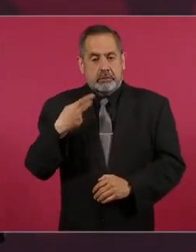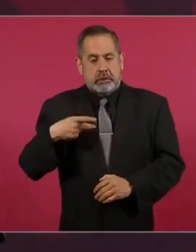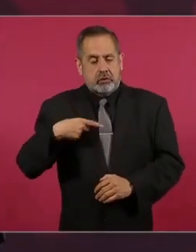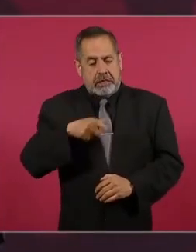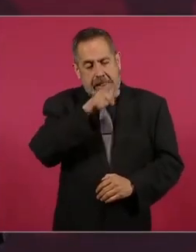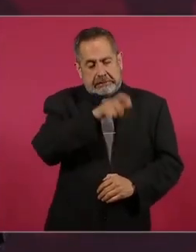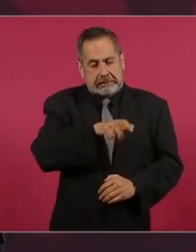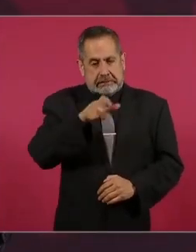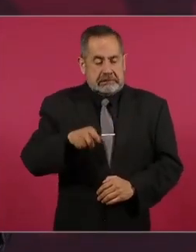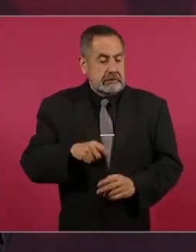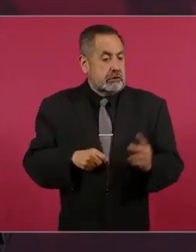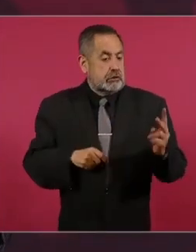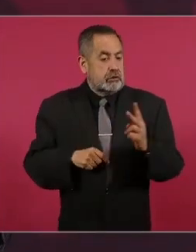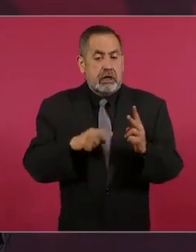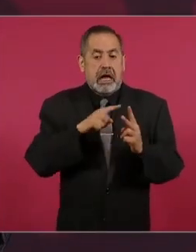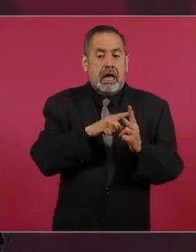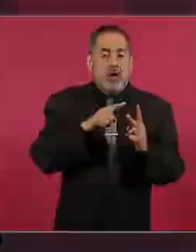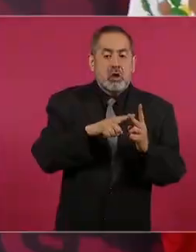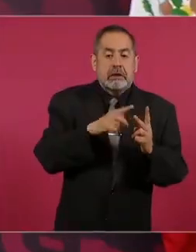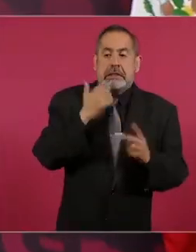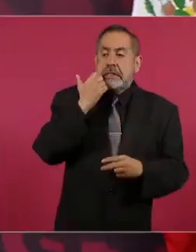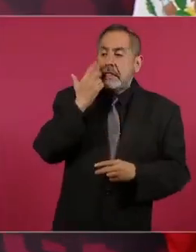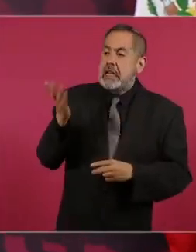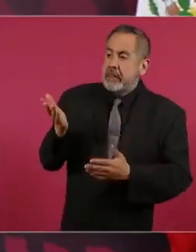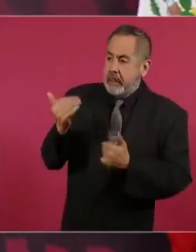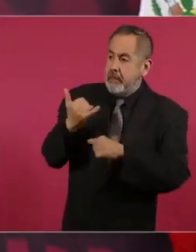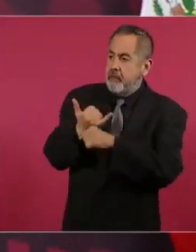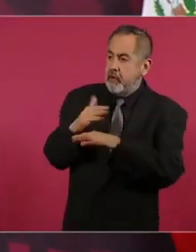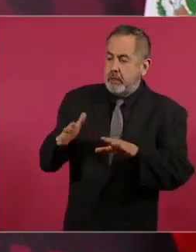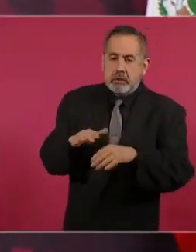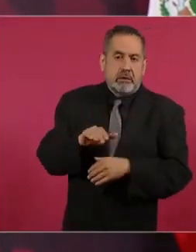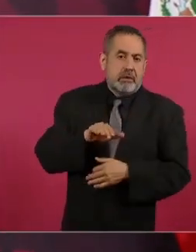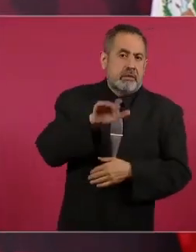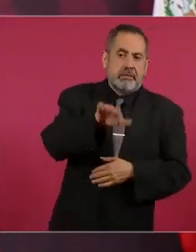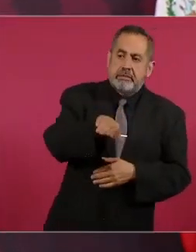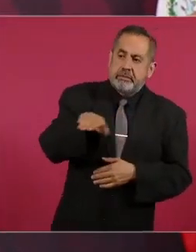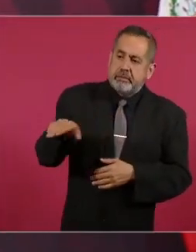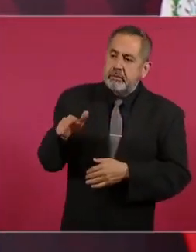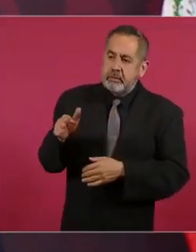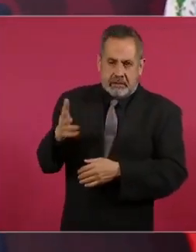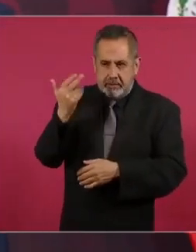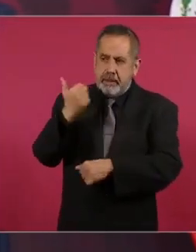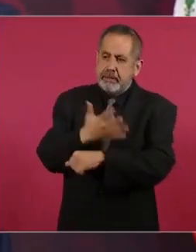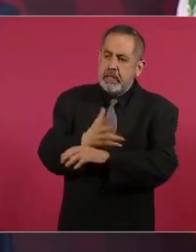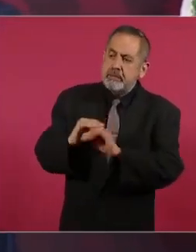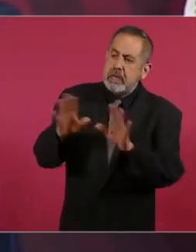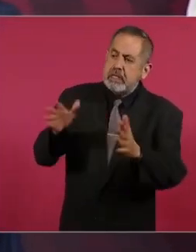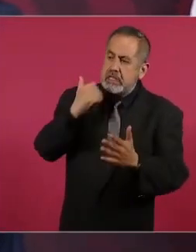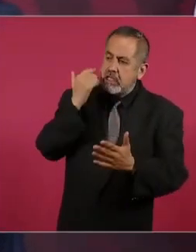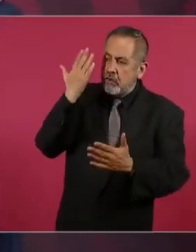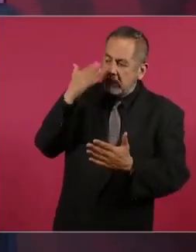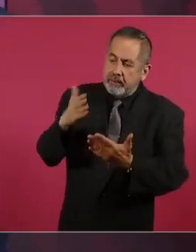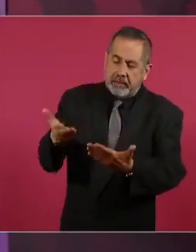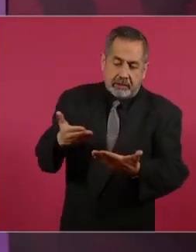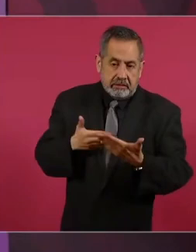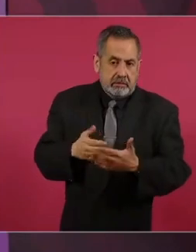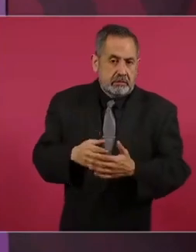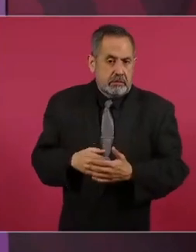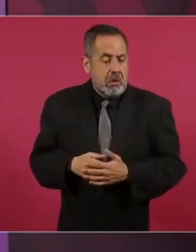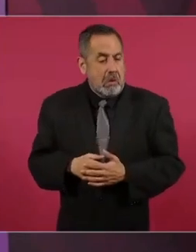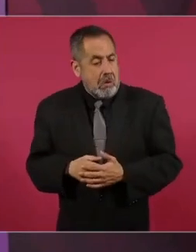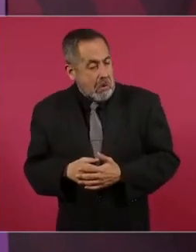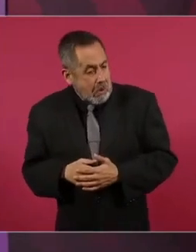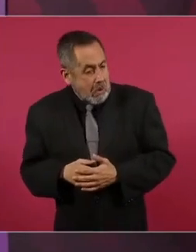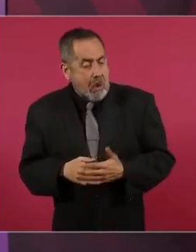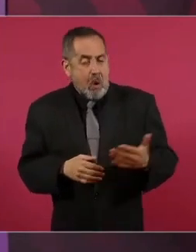que está solicitando la información a través de transparencia, pide